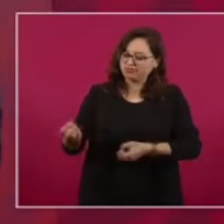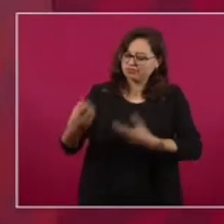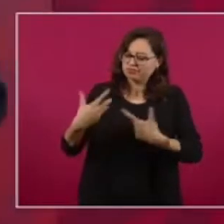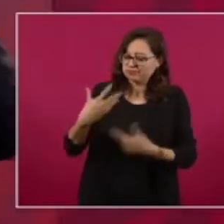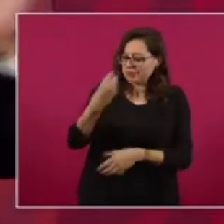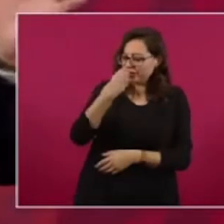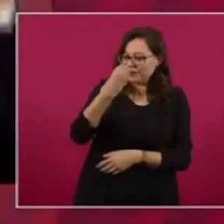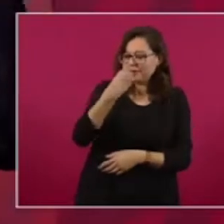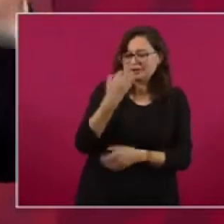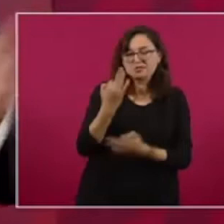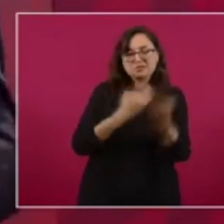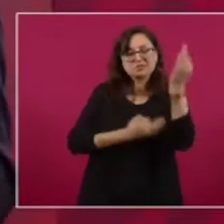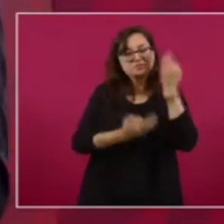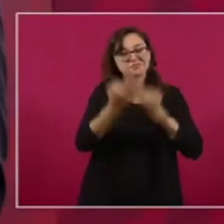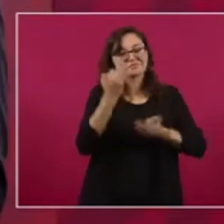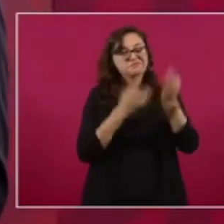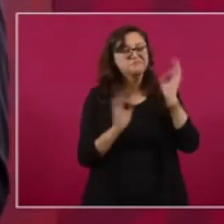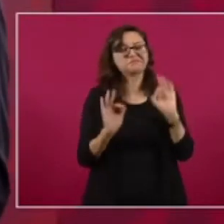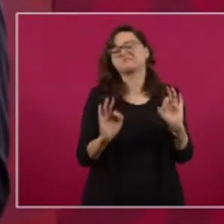Entonces me siento muy bien.